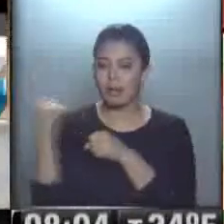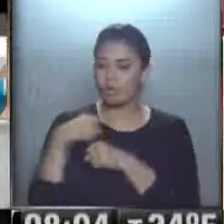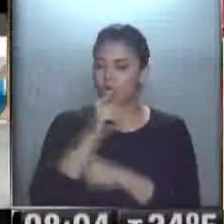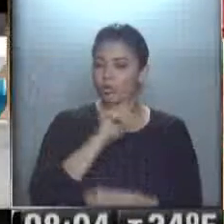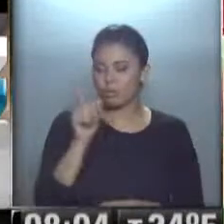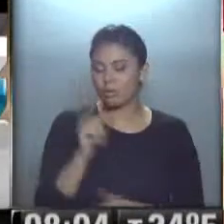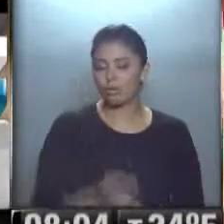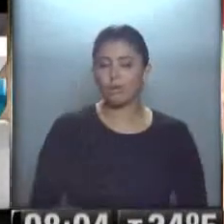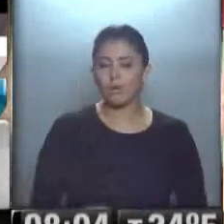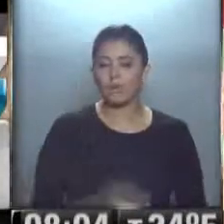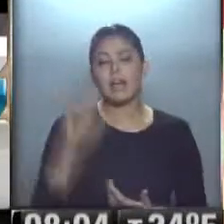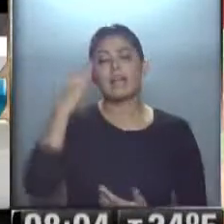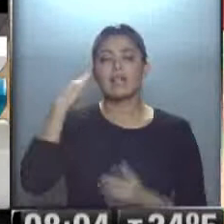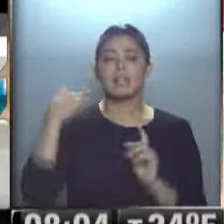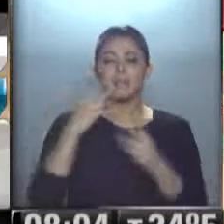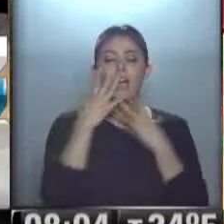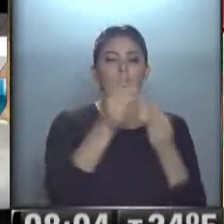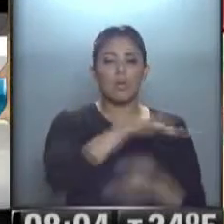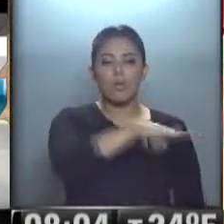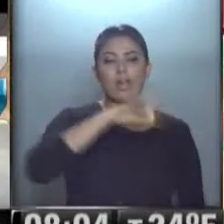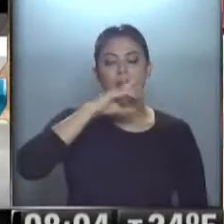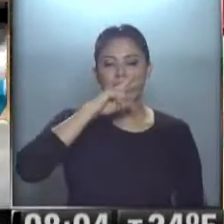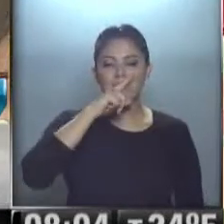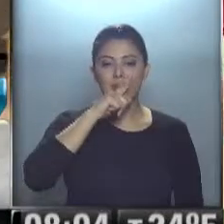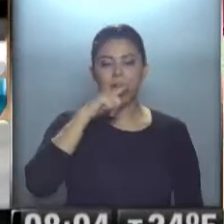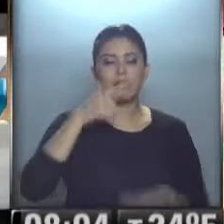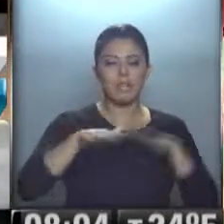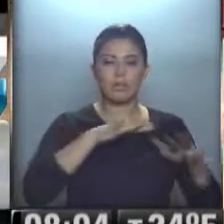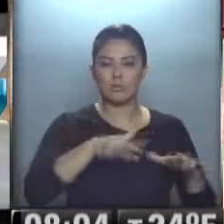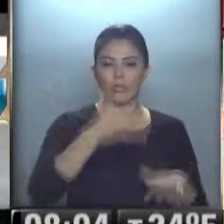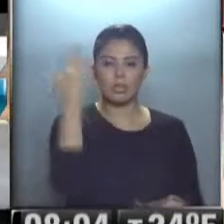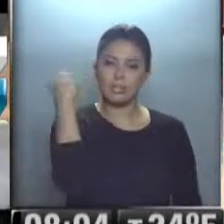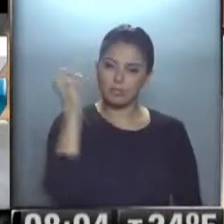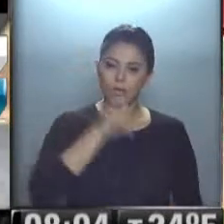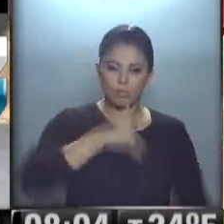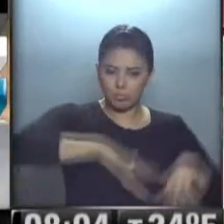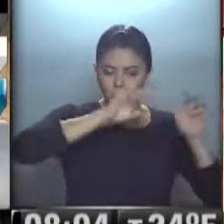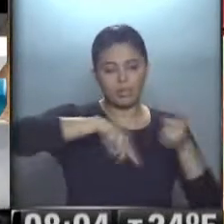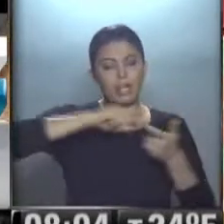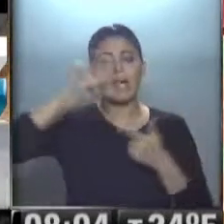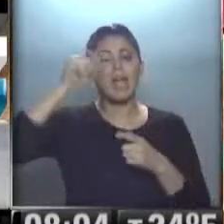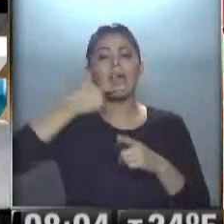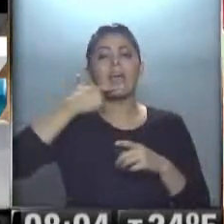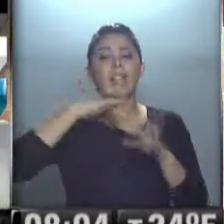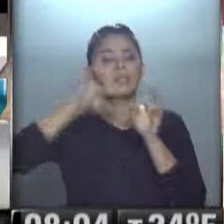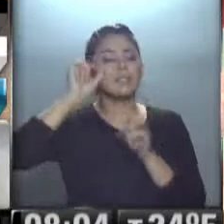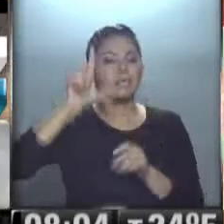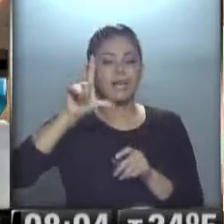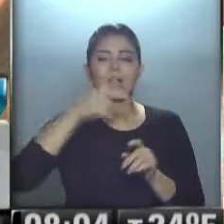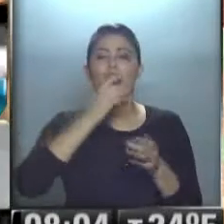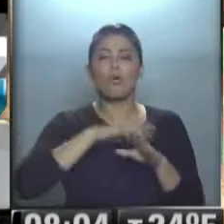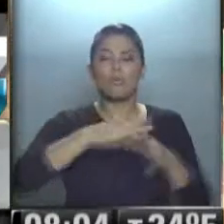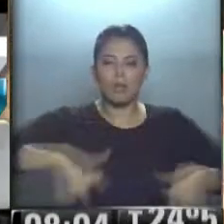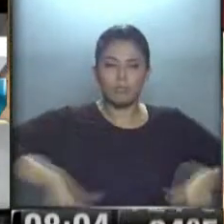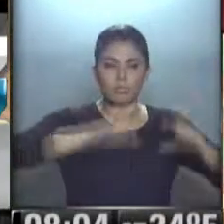desde este punto de vista. Hemos colaborado en La Plata con la emergencia reciente, en Esquel, con la ceniza del volcán Chaltén. En fin,